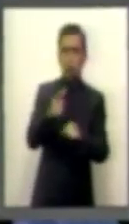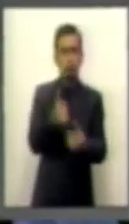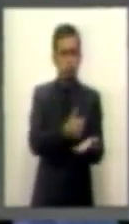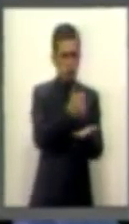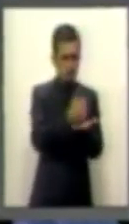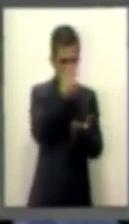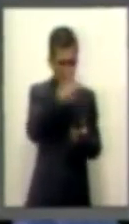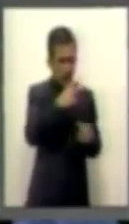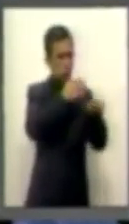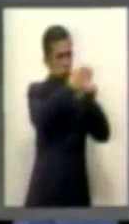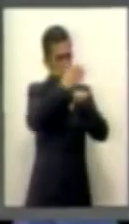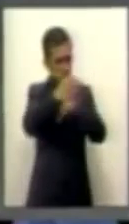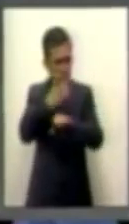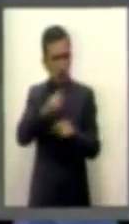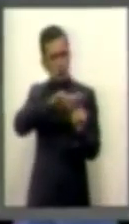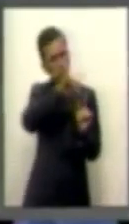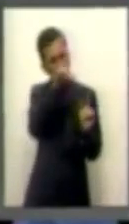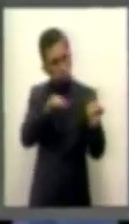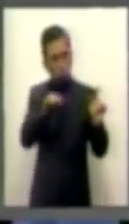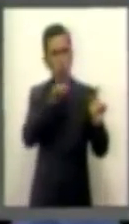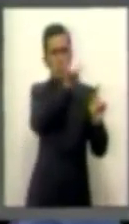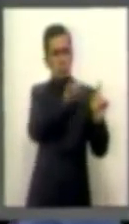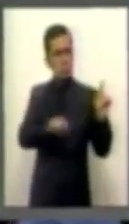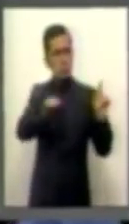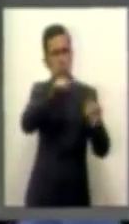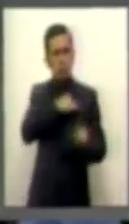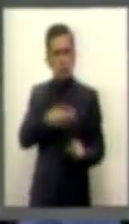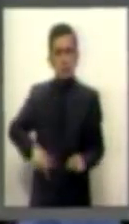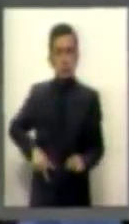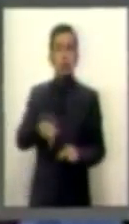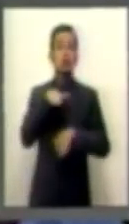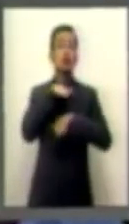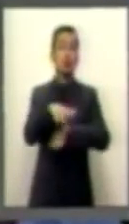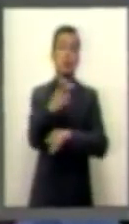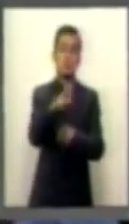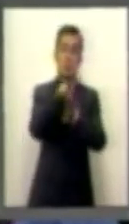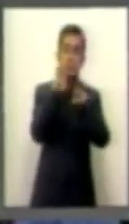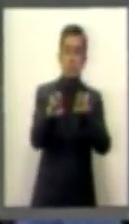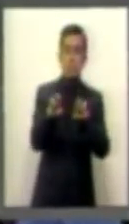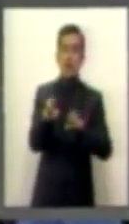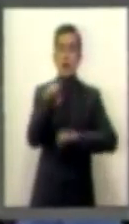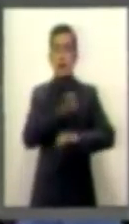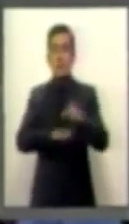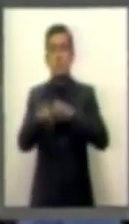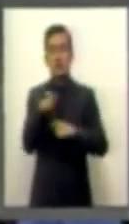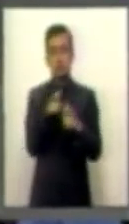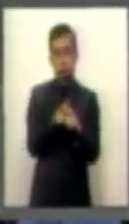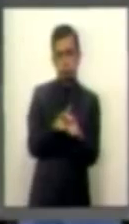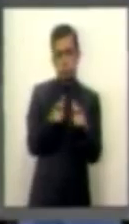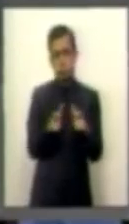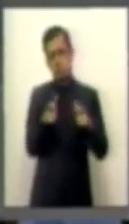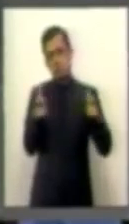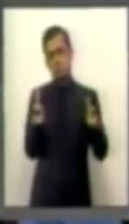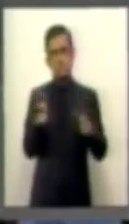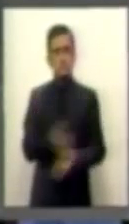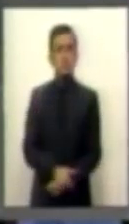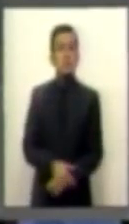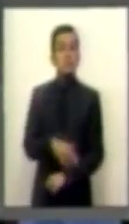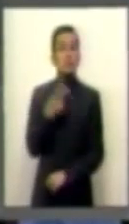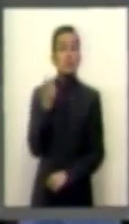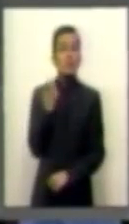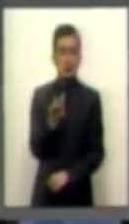los estados y los municipios en materia de micro pequeñas y medianas empresas y así fortalecer